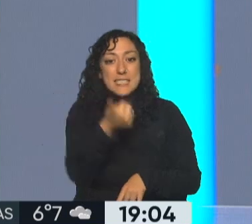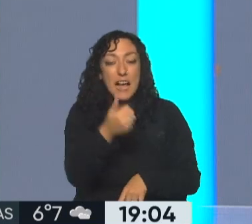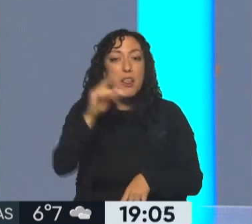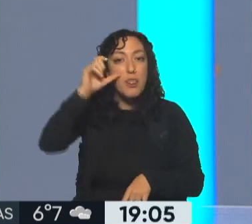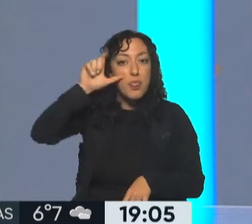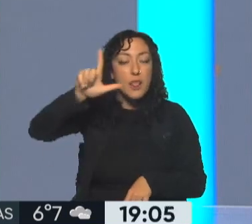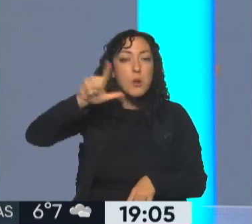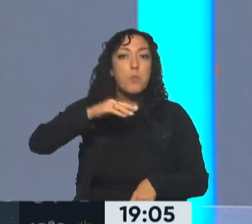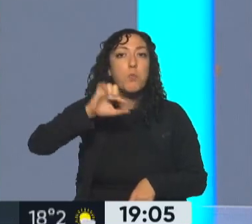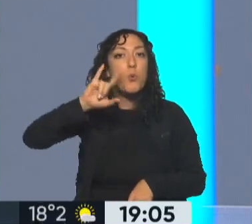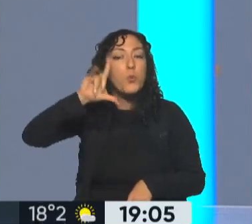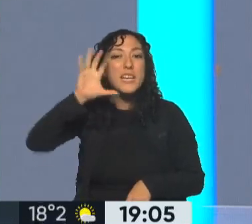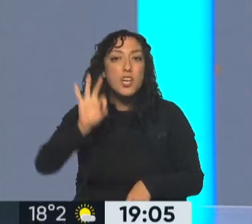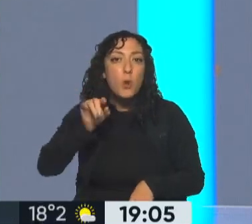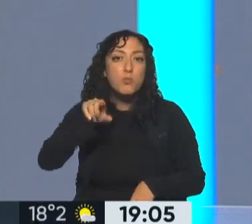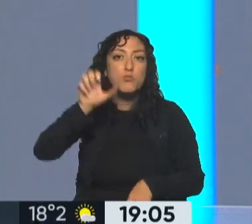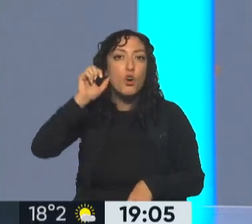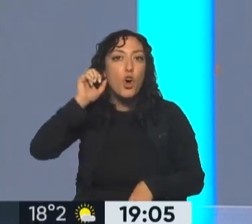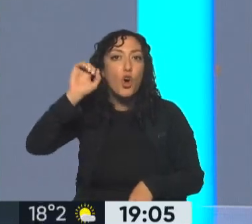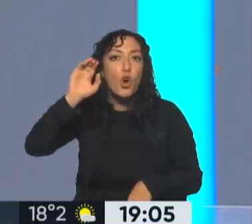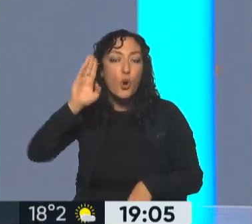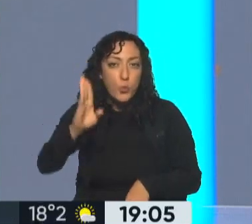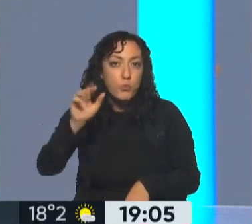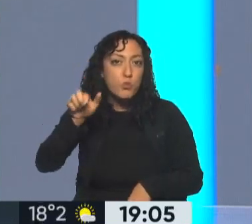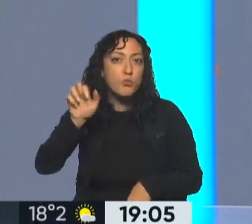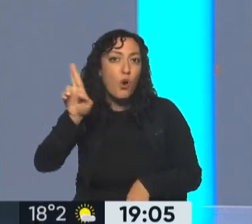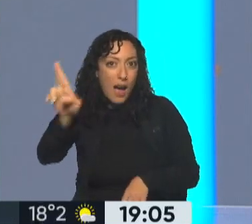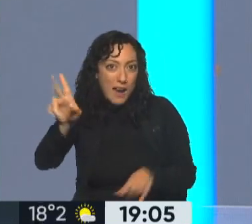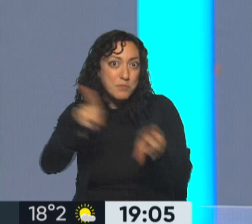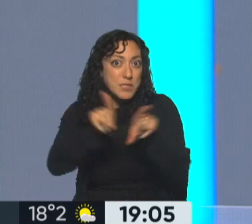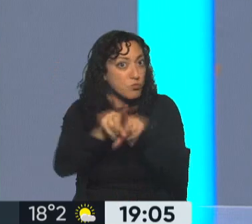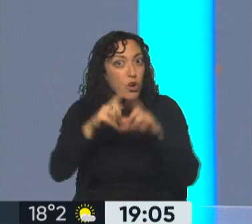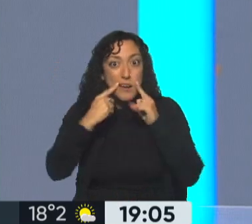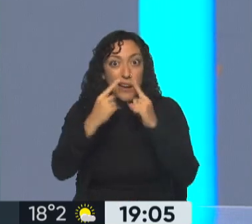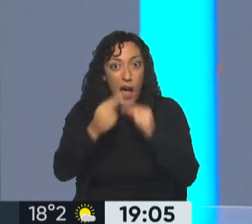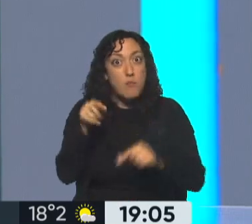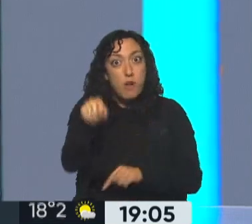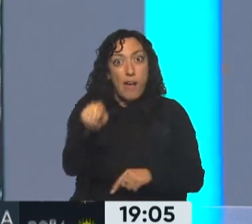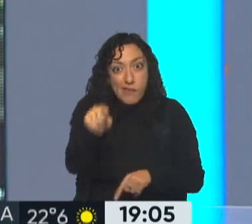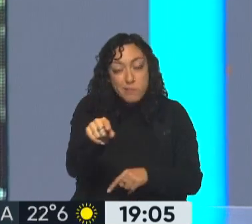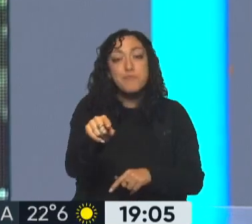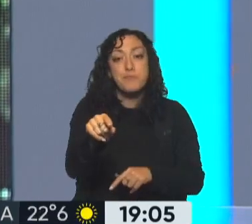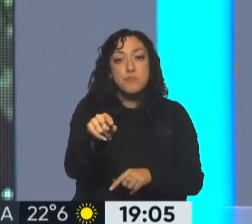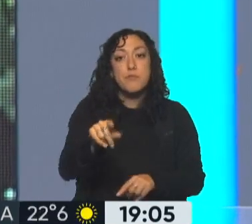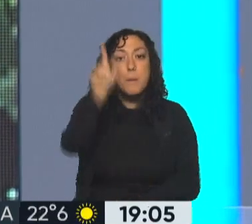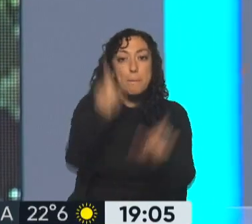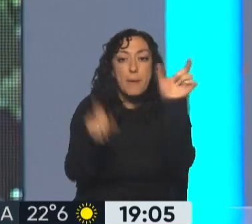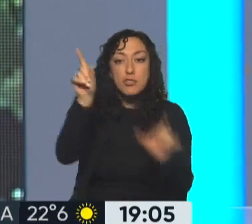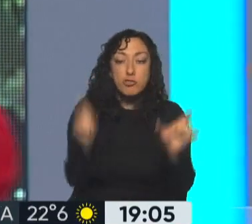www.defensadelpublico.gov.ar. La misma página donde se hacen los reclamos está